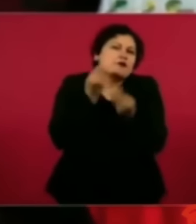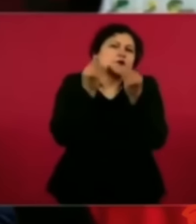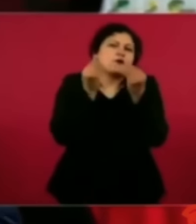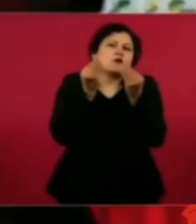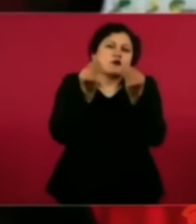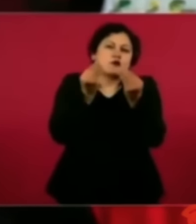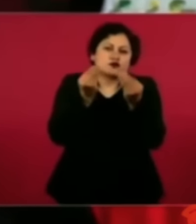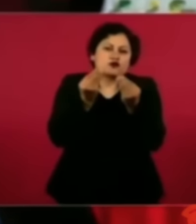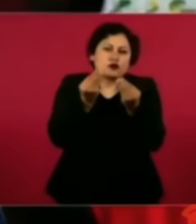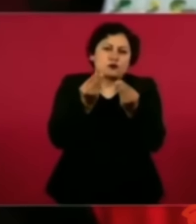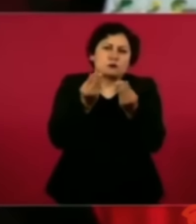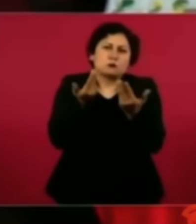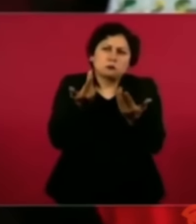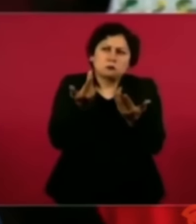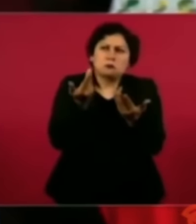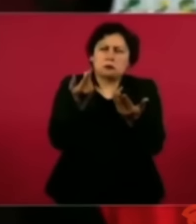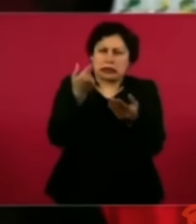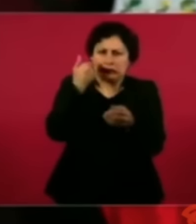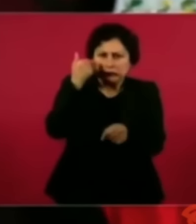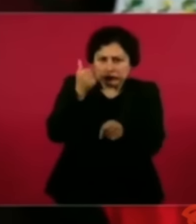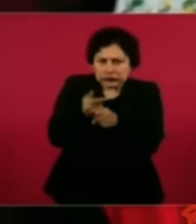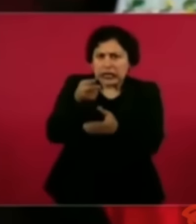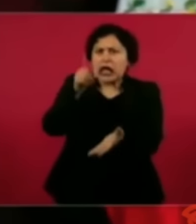carta y